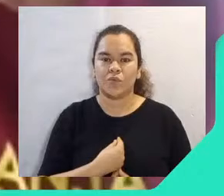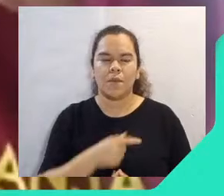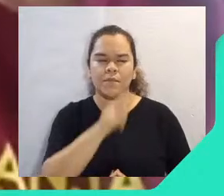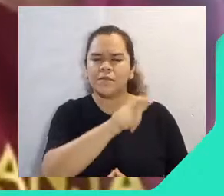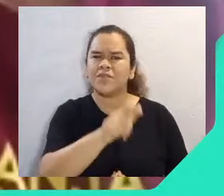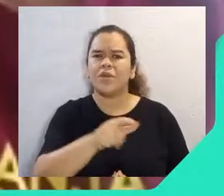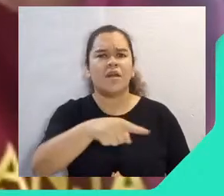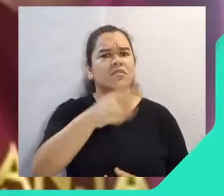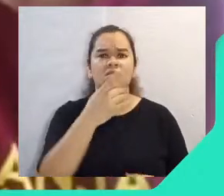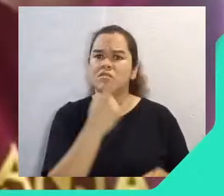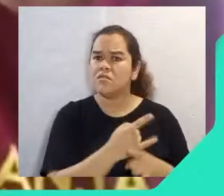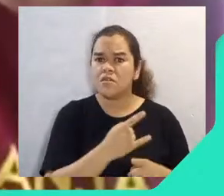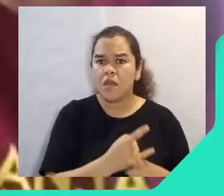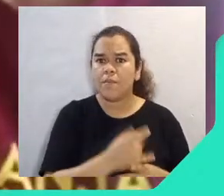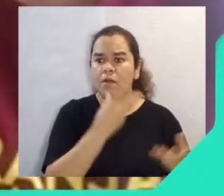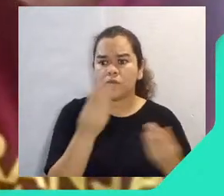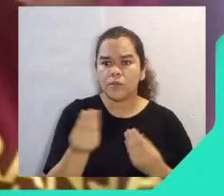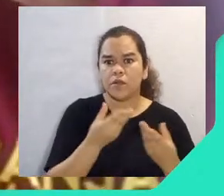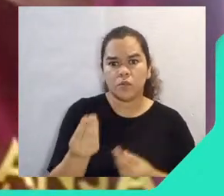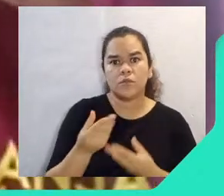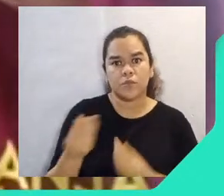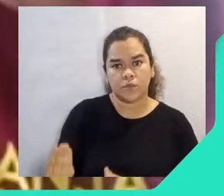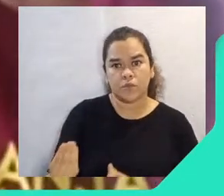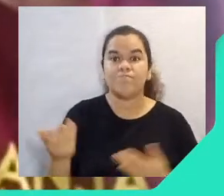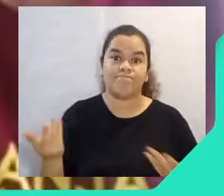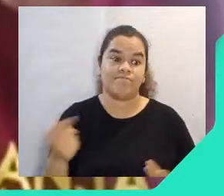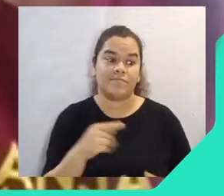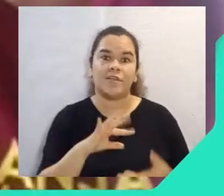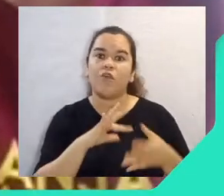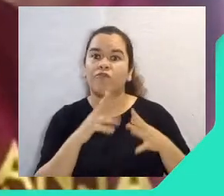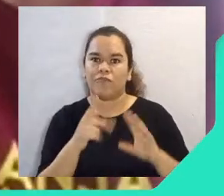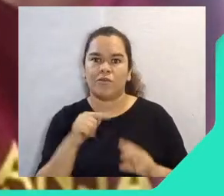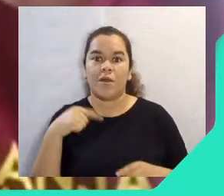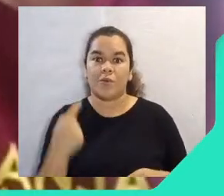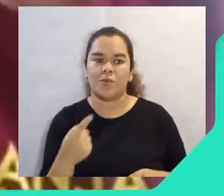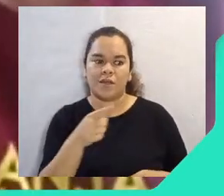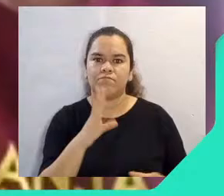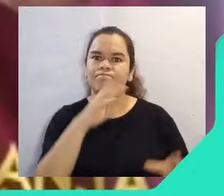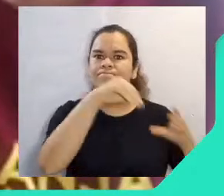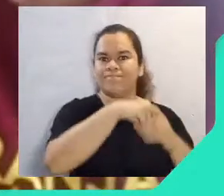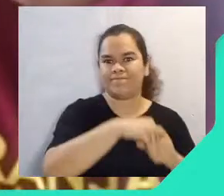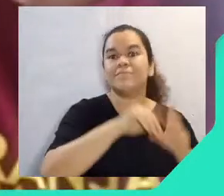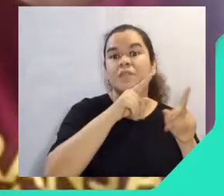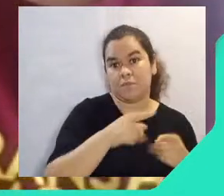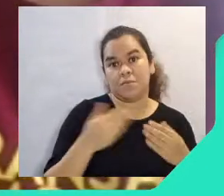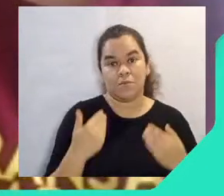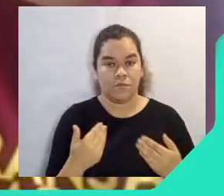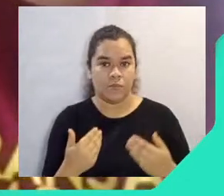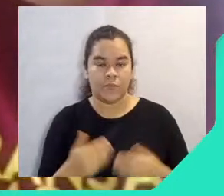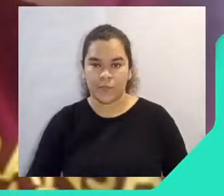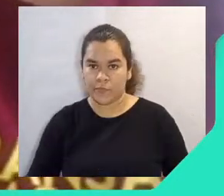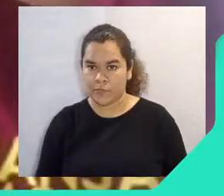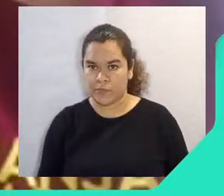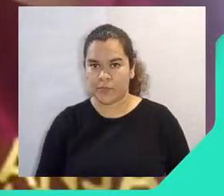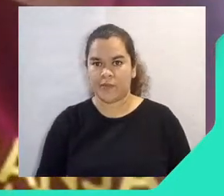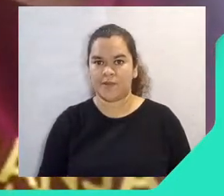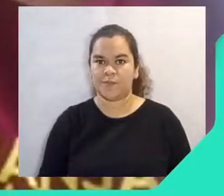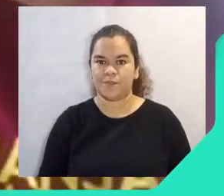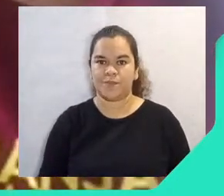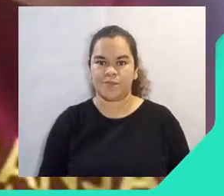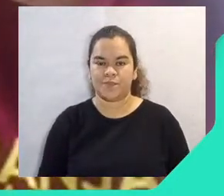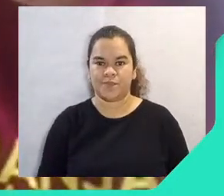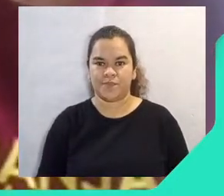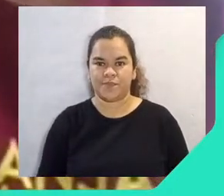a ayudar a los estudiantes. Así que esa es otra forma también de participar en la facultad, además de poder hacer